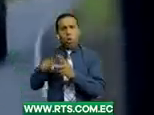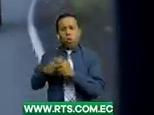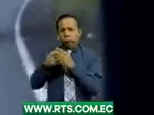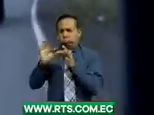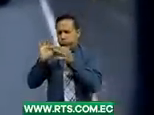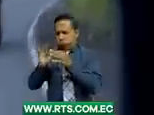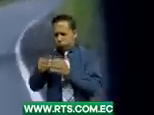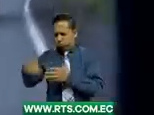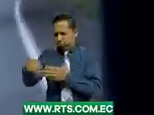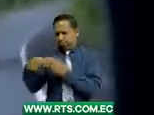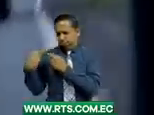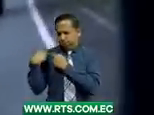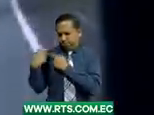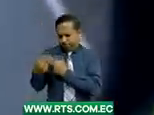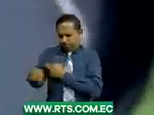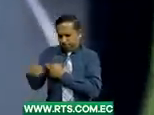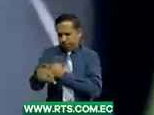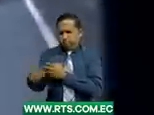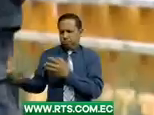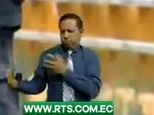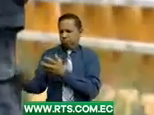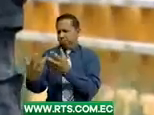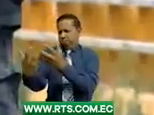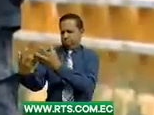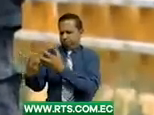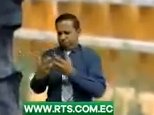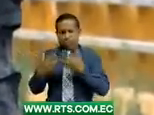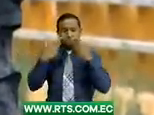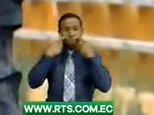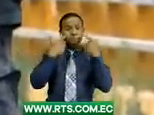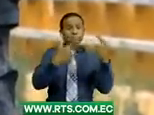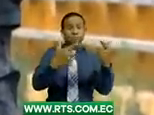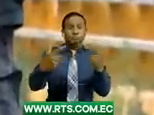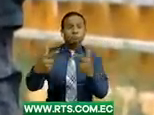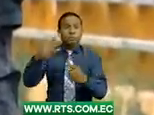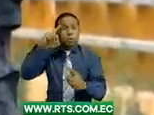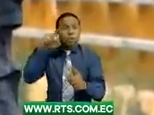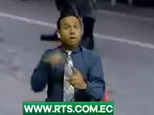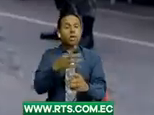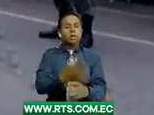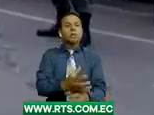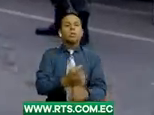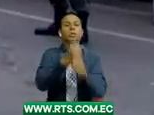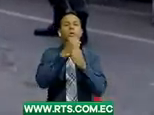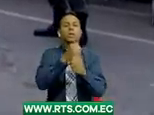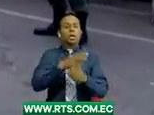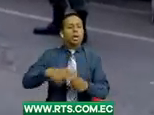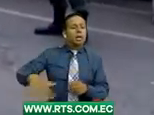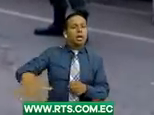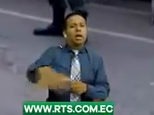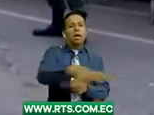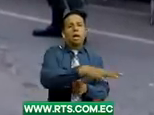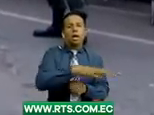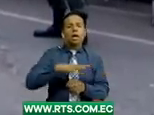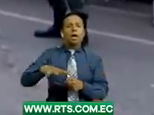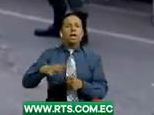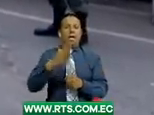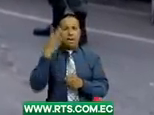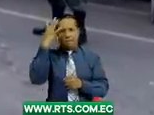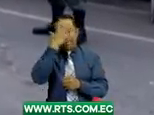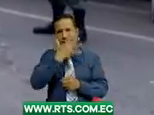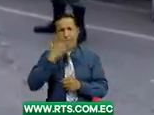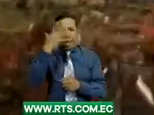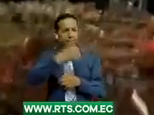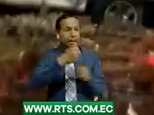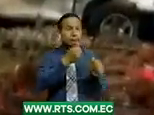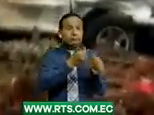y organizado con las diferentes entidades del Estado que tienen que ver con la seguridad y el desarrollo socioeconómico de la población fronteriza,